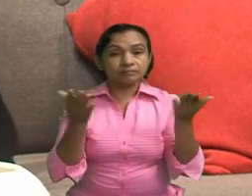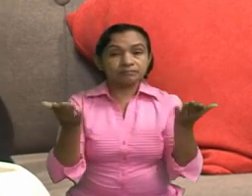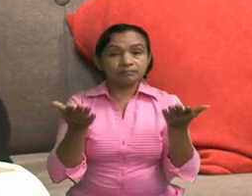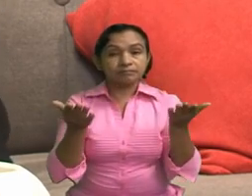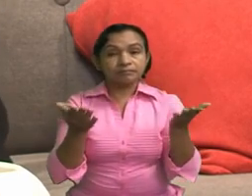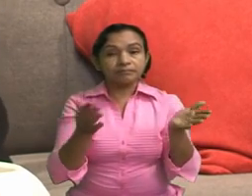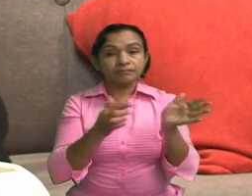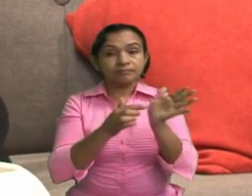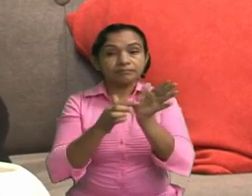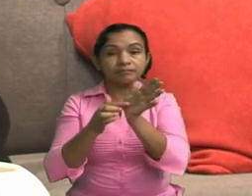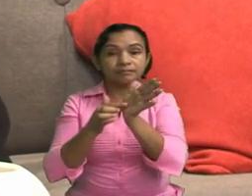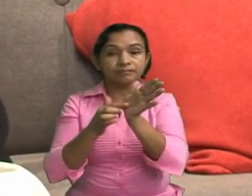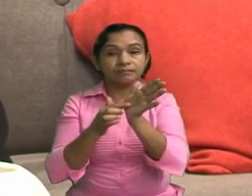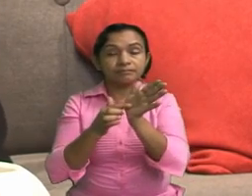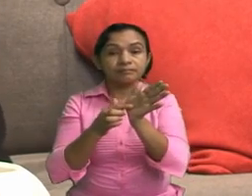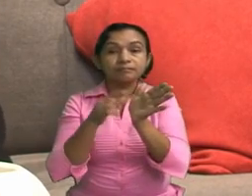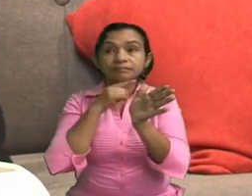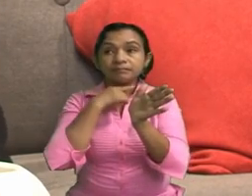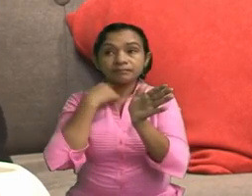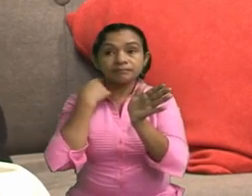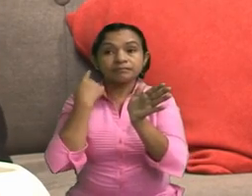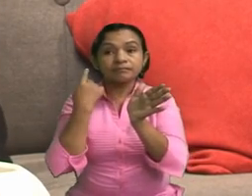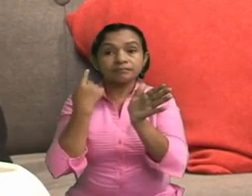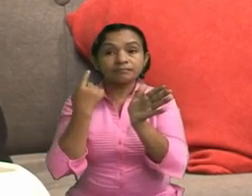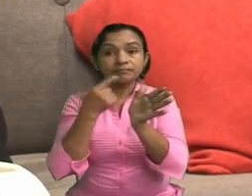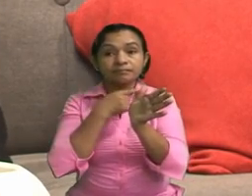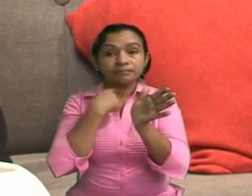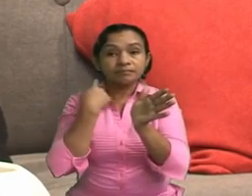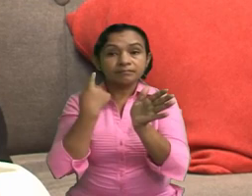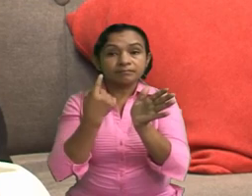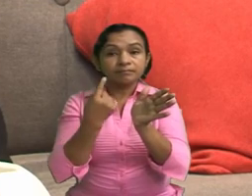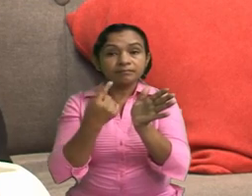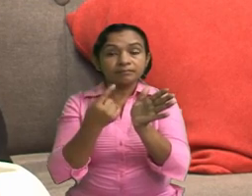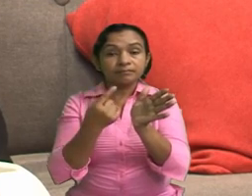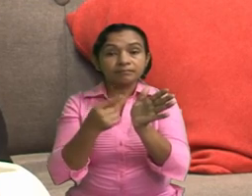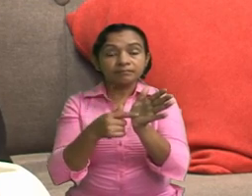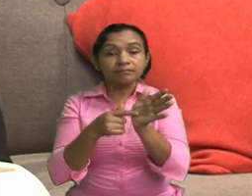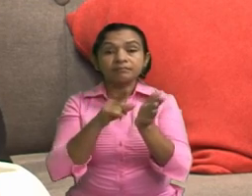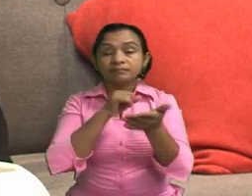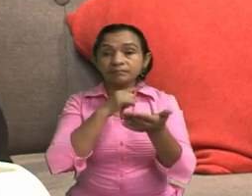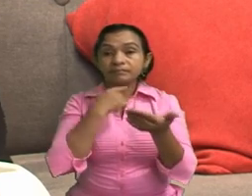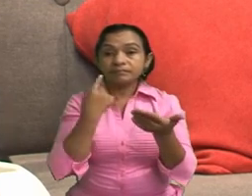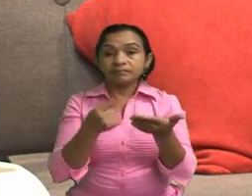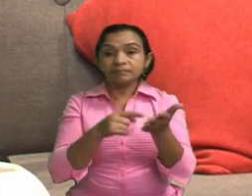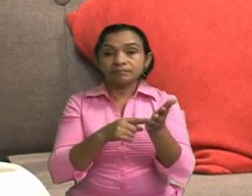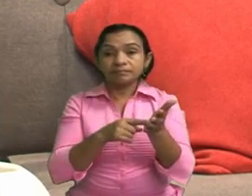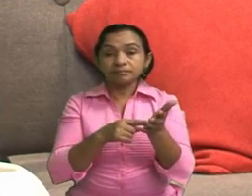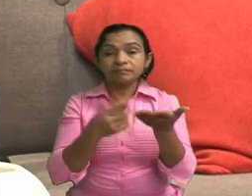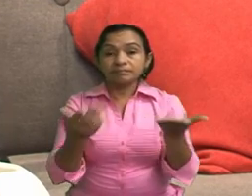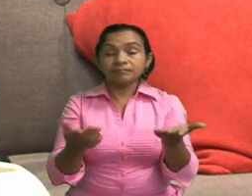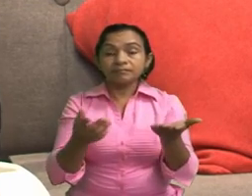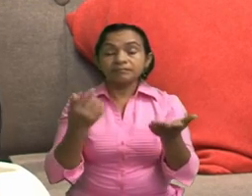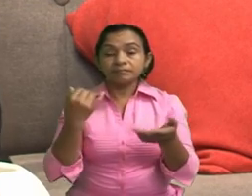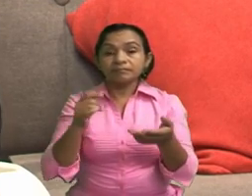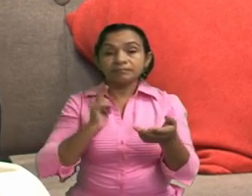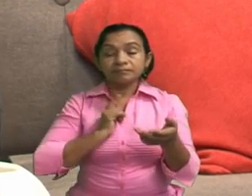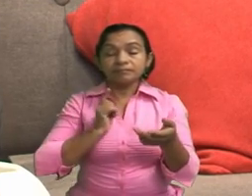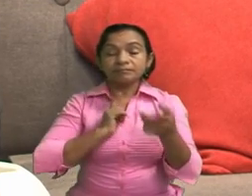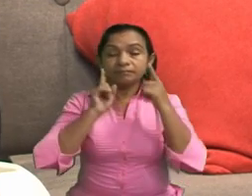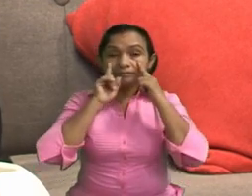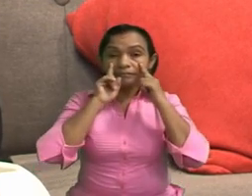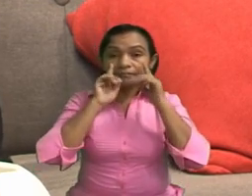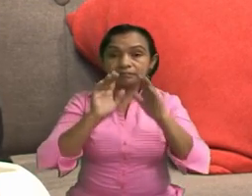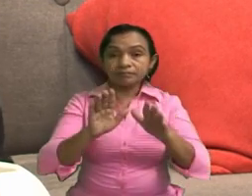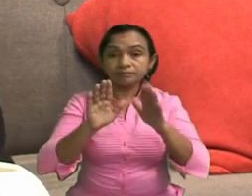tenés que en primera instancia demostrar científicamente a través de reportes especializados de que sí lo has conservado y